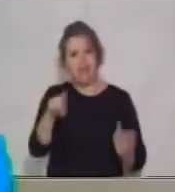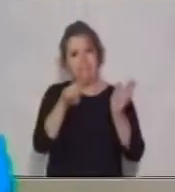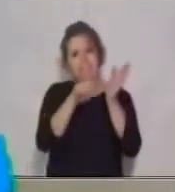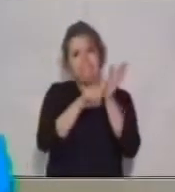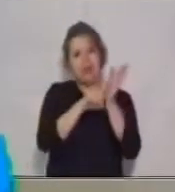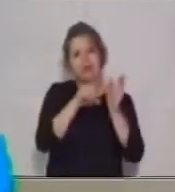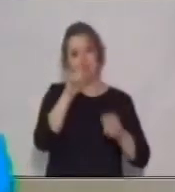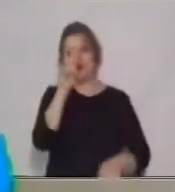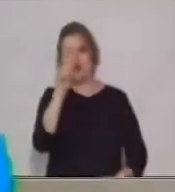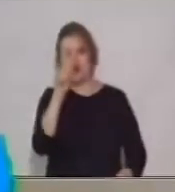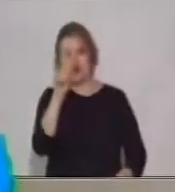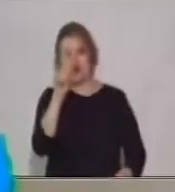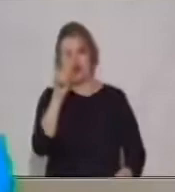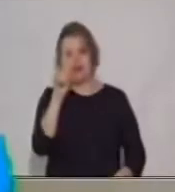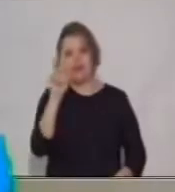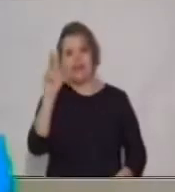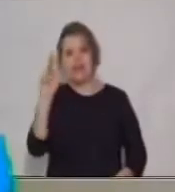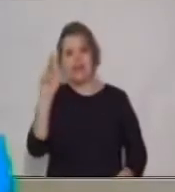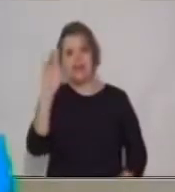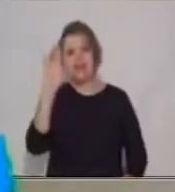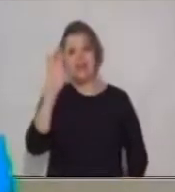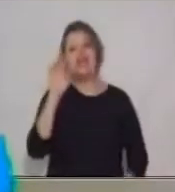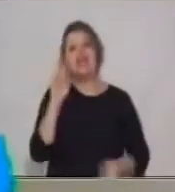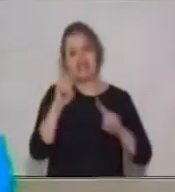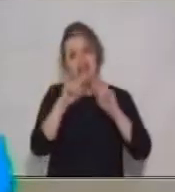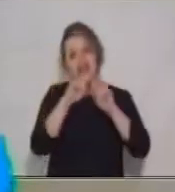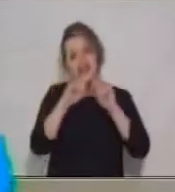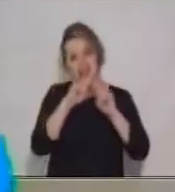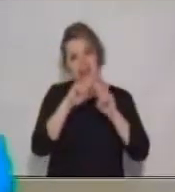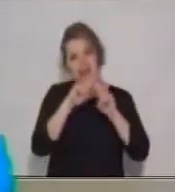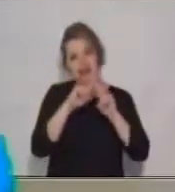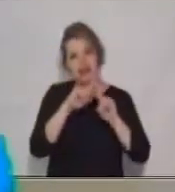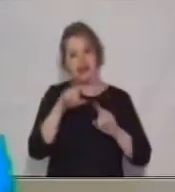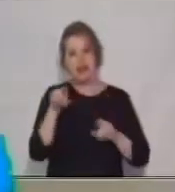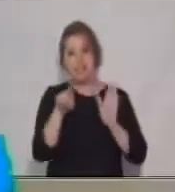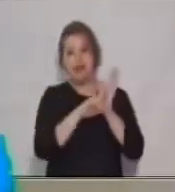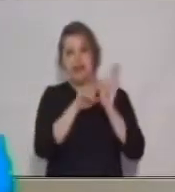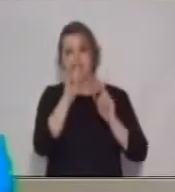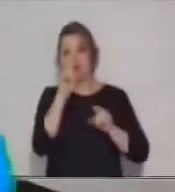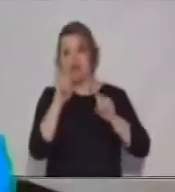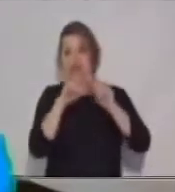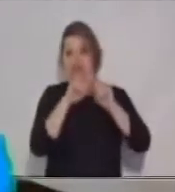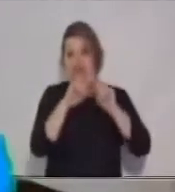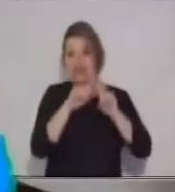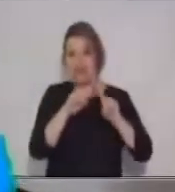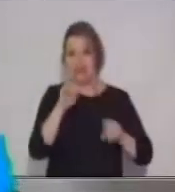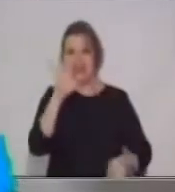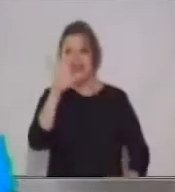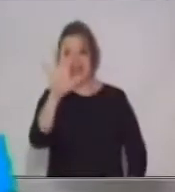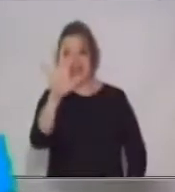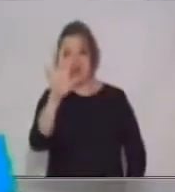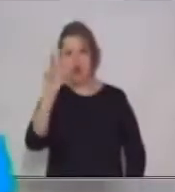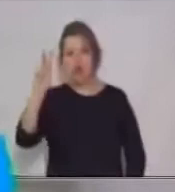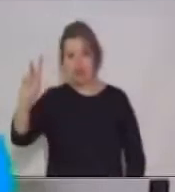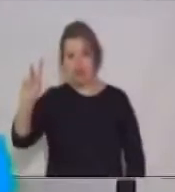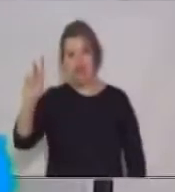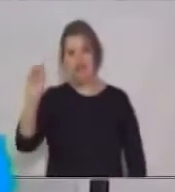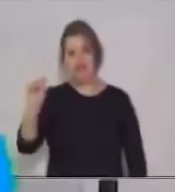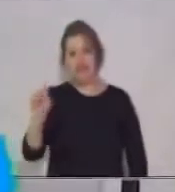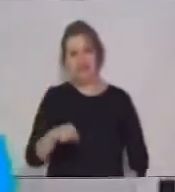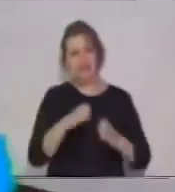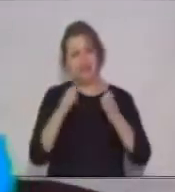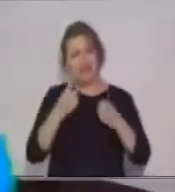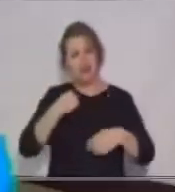Ahí está nuestro vértice. En menos 1 en X, 5 en Y. Ahí está nuestro